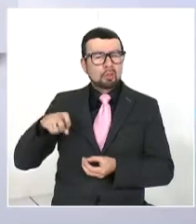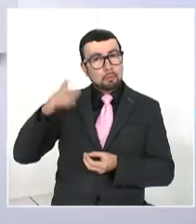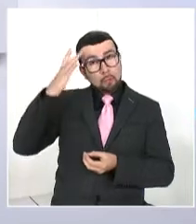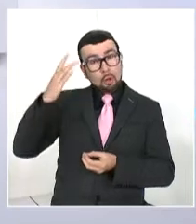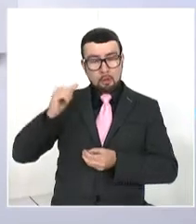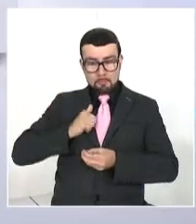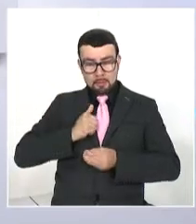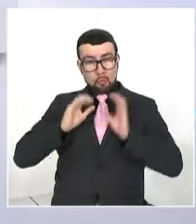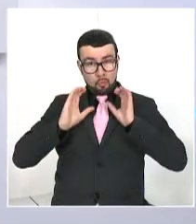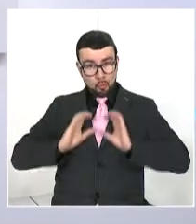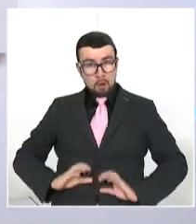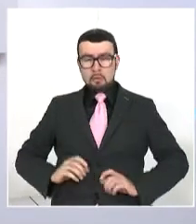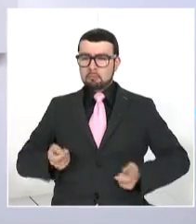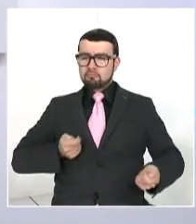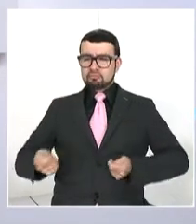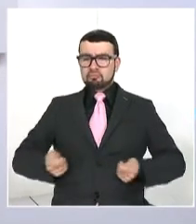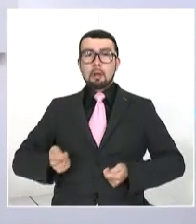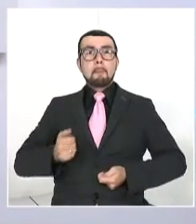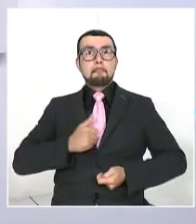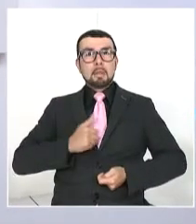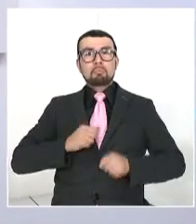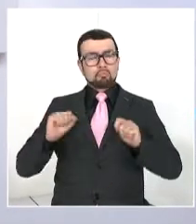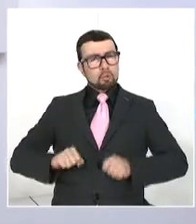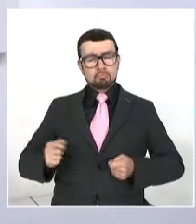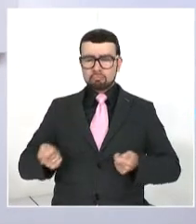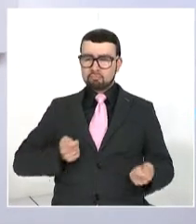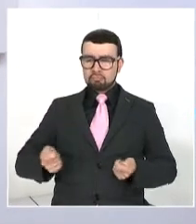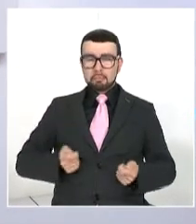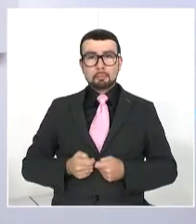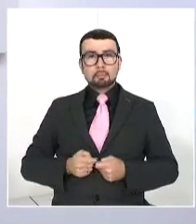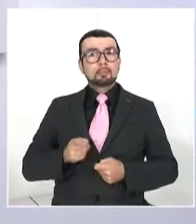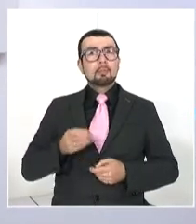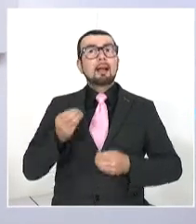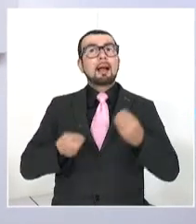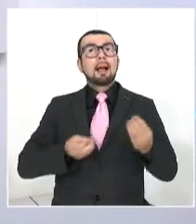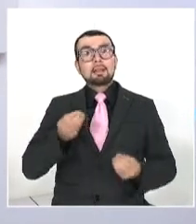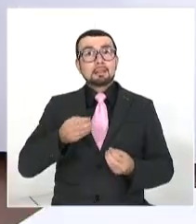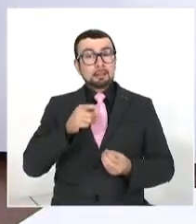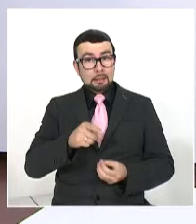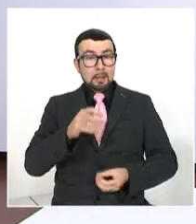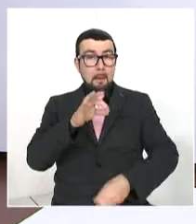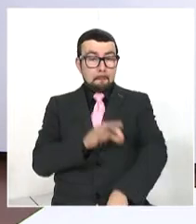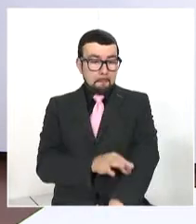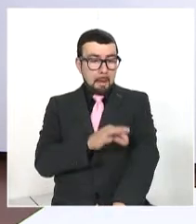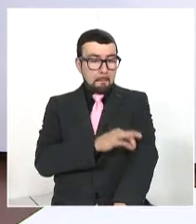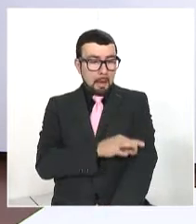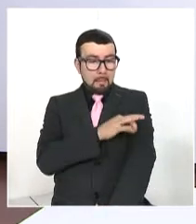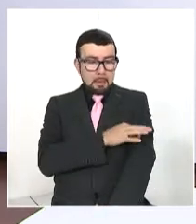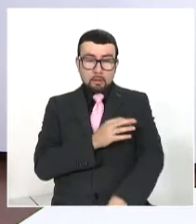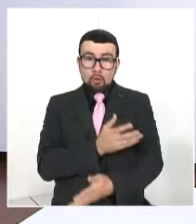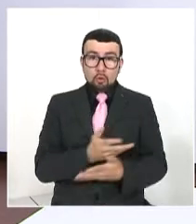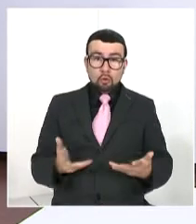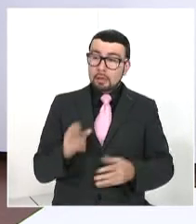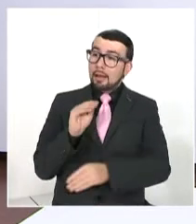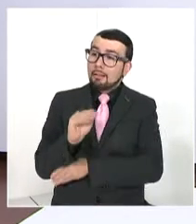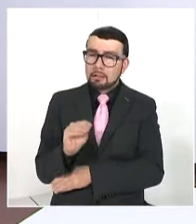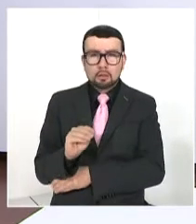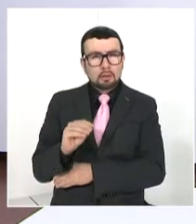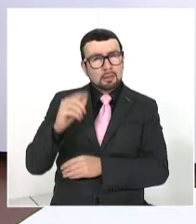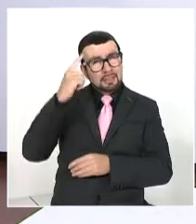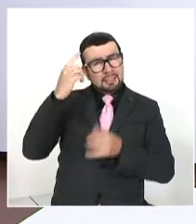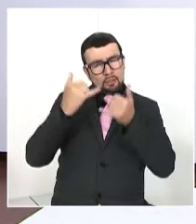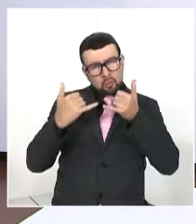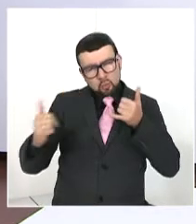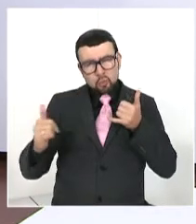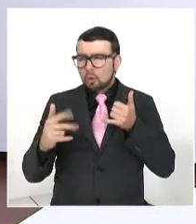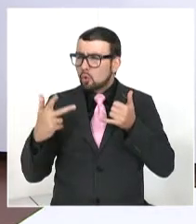que sea, si nuestro propio cuerpo lo puede producir. Lo que hacemos es mediante estos estímulos decirle no pase más